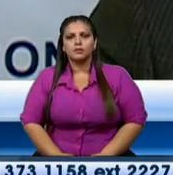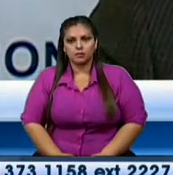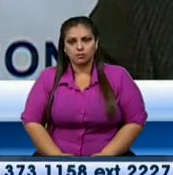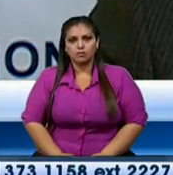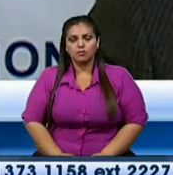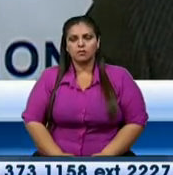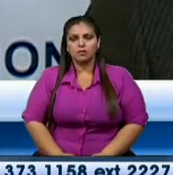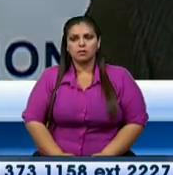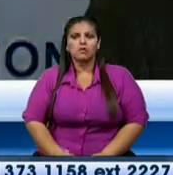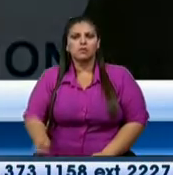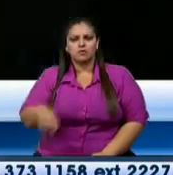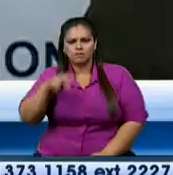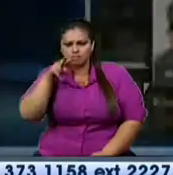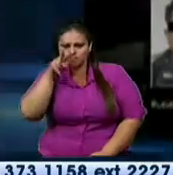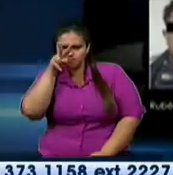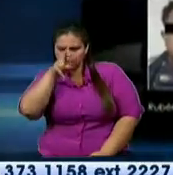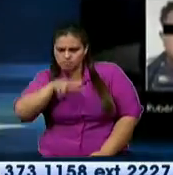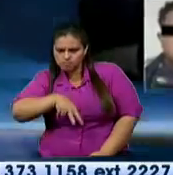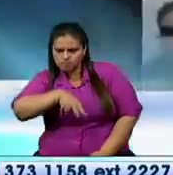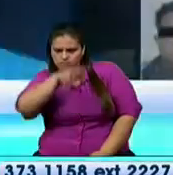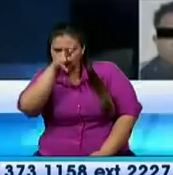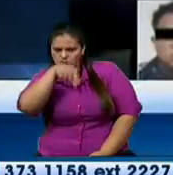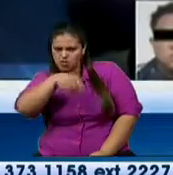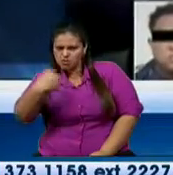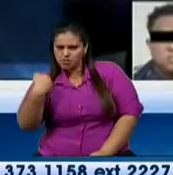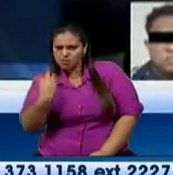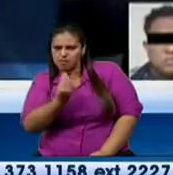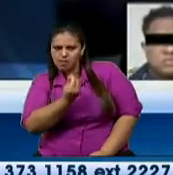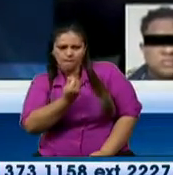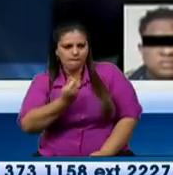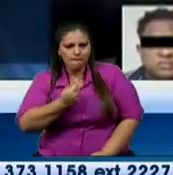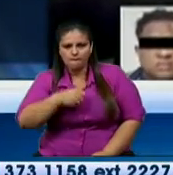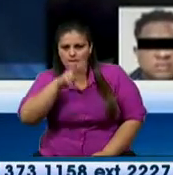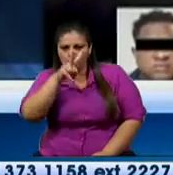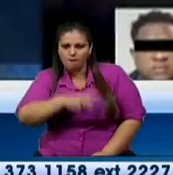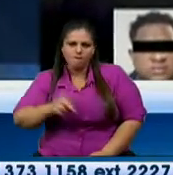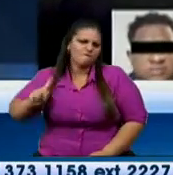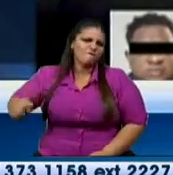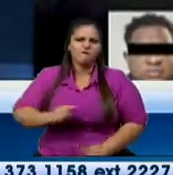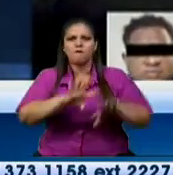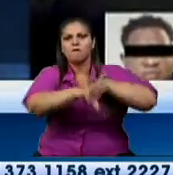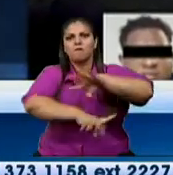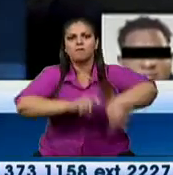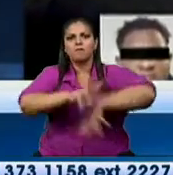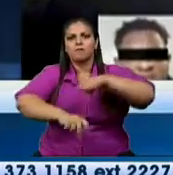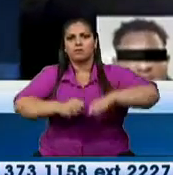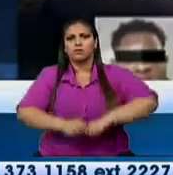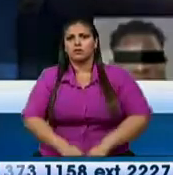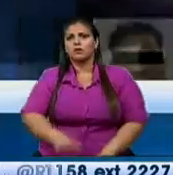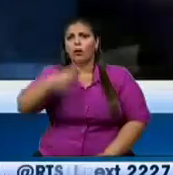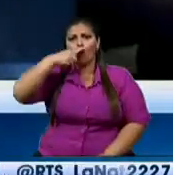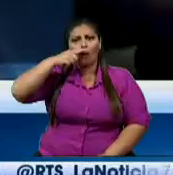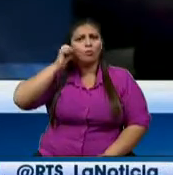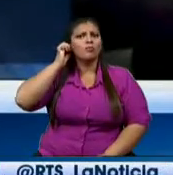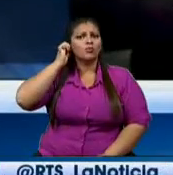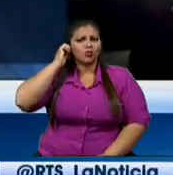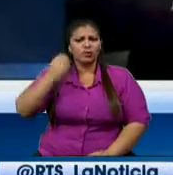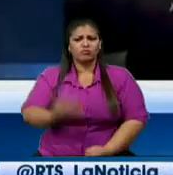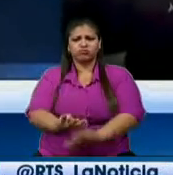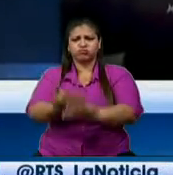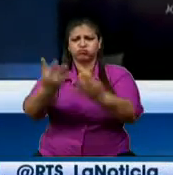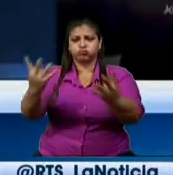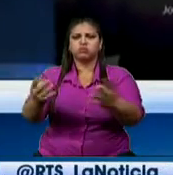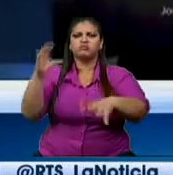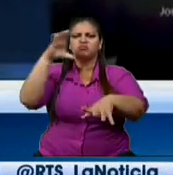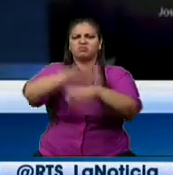bajo modalidad de sacapintas. 21 personas fueron detenidas entre hombres y mujeres. La mayoría tenía orden de captura para investigaciones por